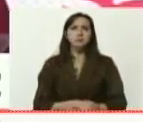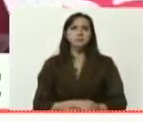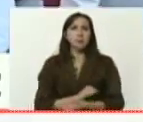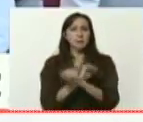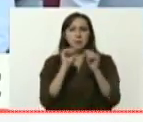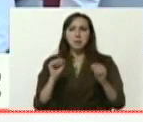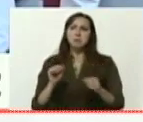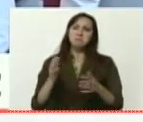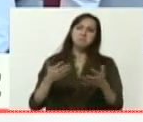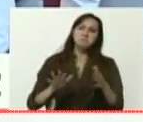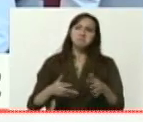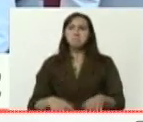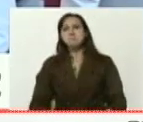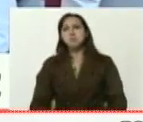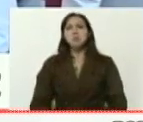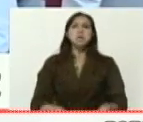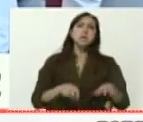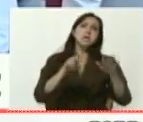año 67.